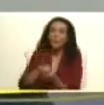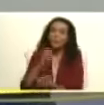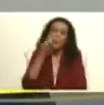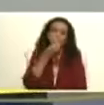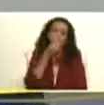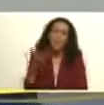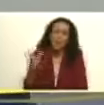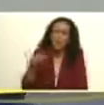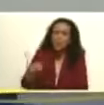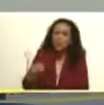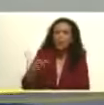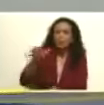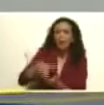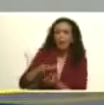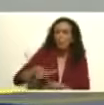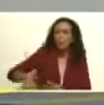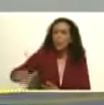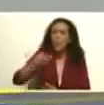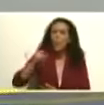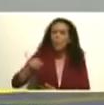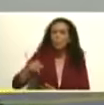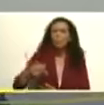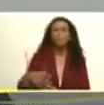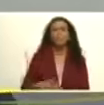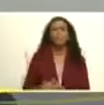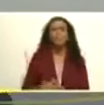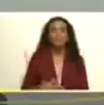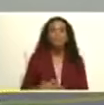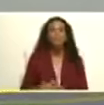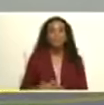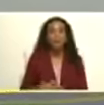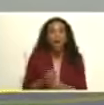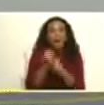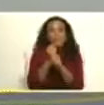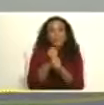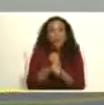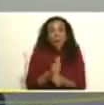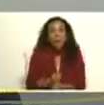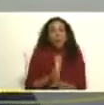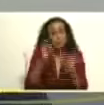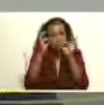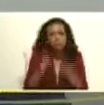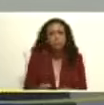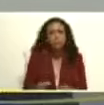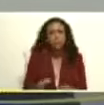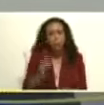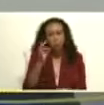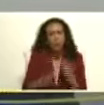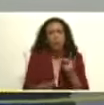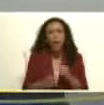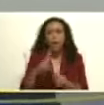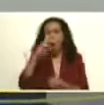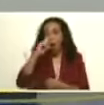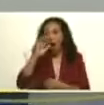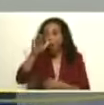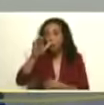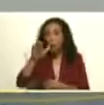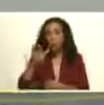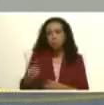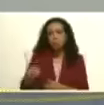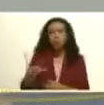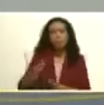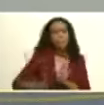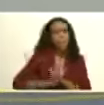de Margarita, en el estado Nueva Esparta y en la isla de Coche. Esperamos y estamos seguros que en los próximos años Margarita